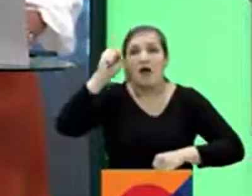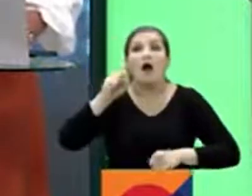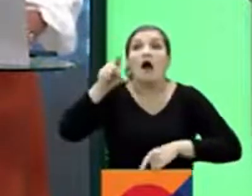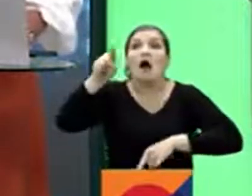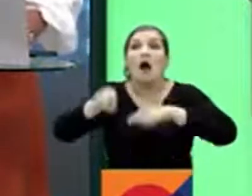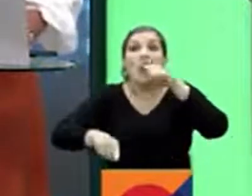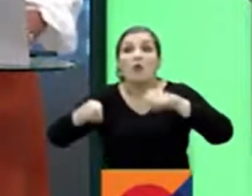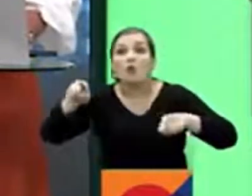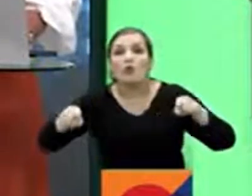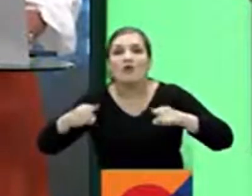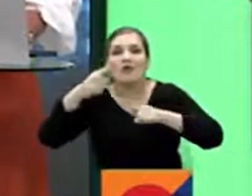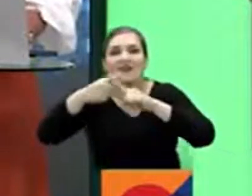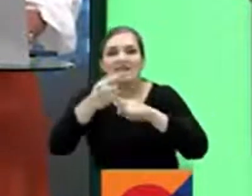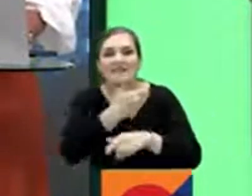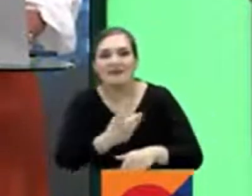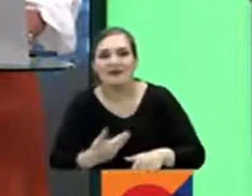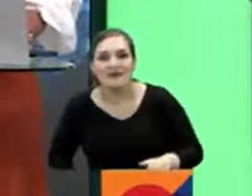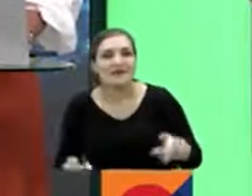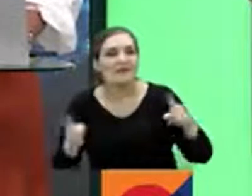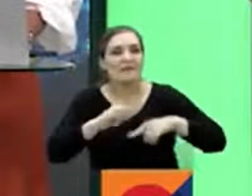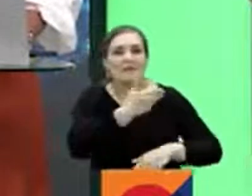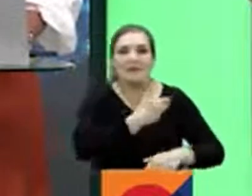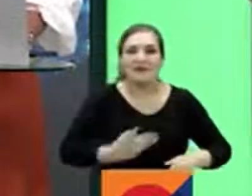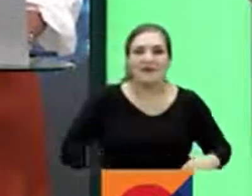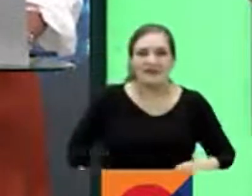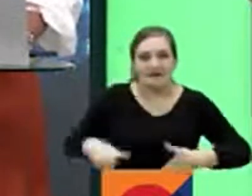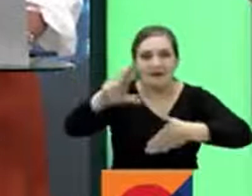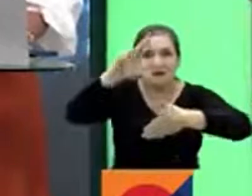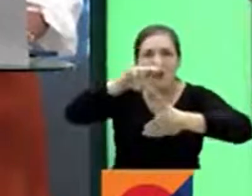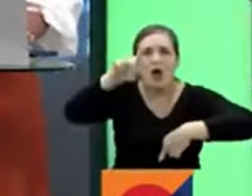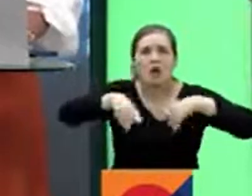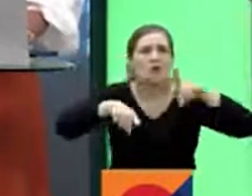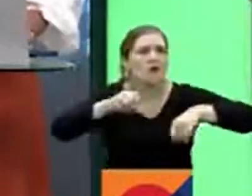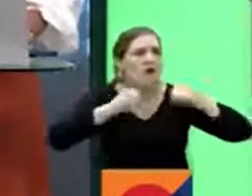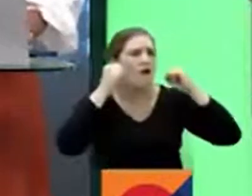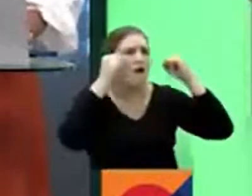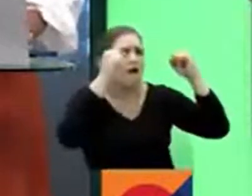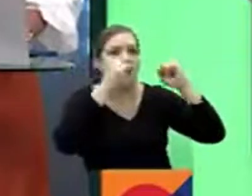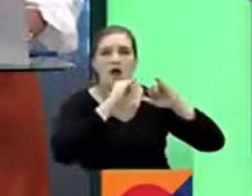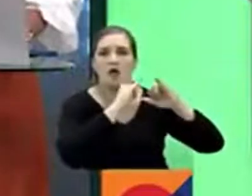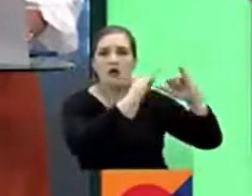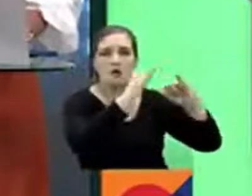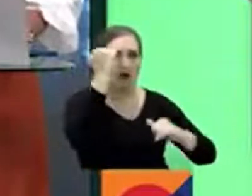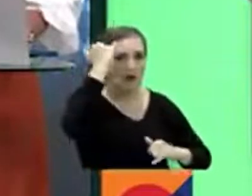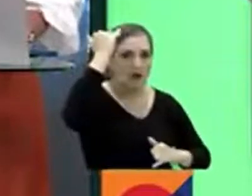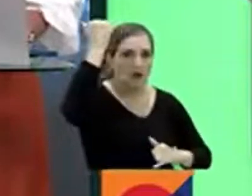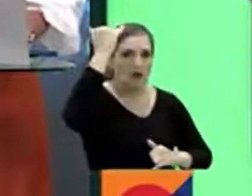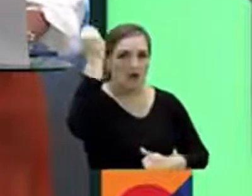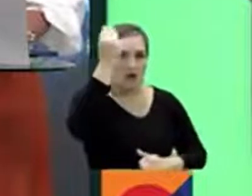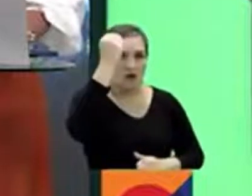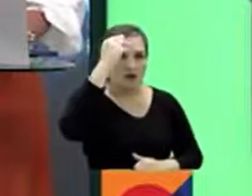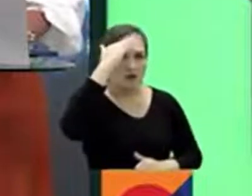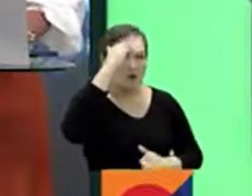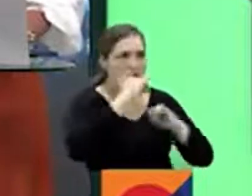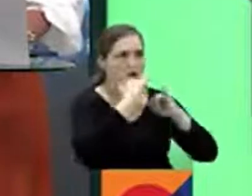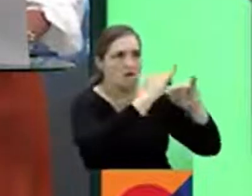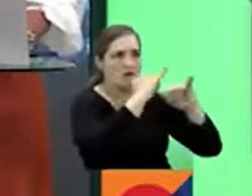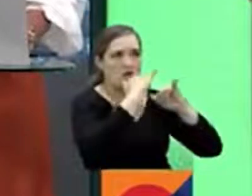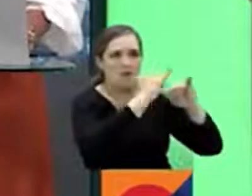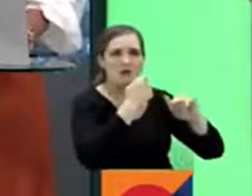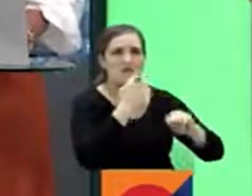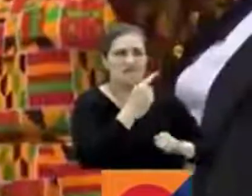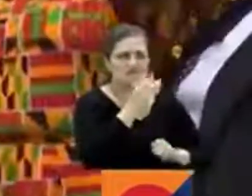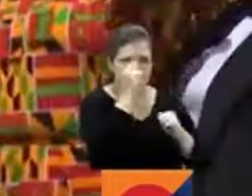exmandatarios latinoamericanos que comparten su tendencia ideológica. Todos calificaron su victoria como un hecho histórico y que promete un